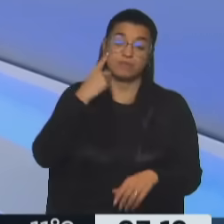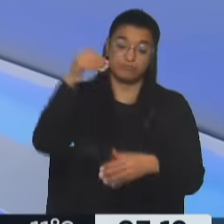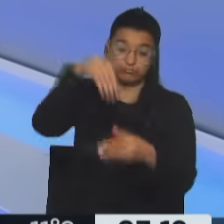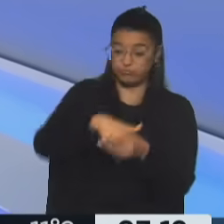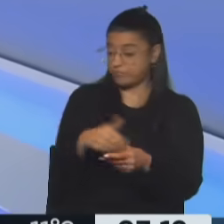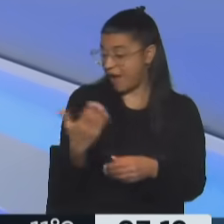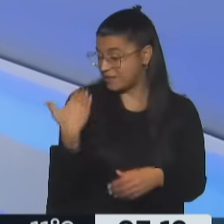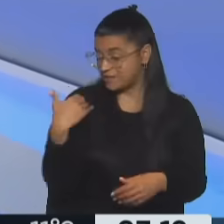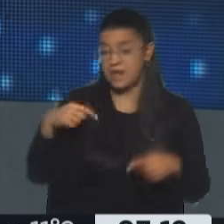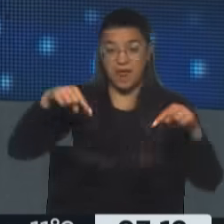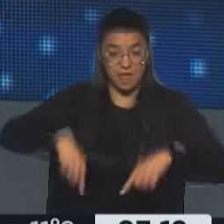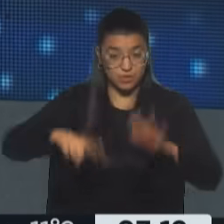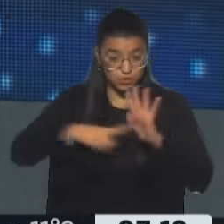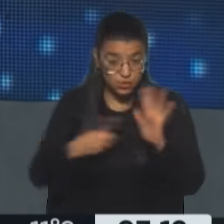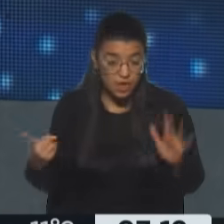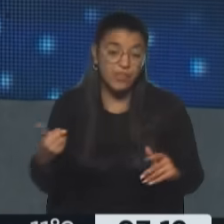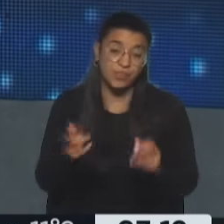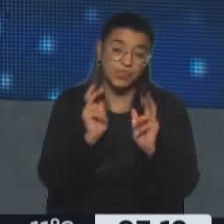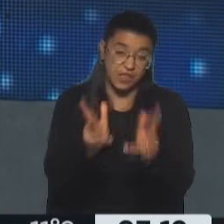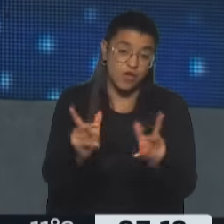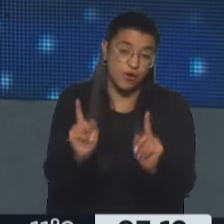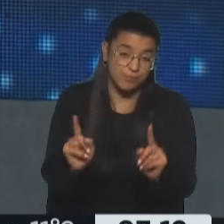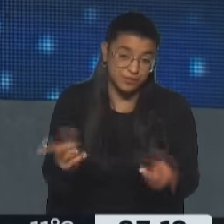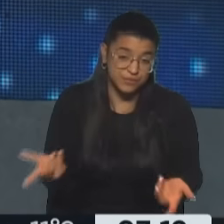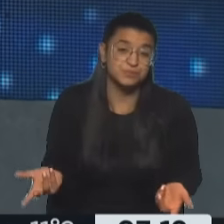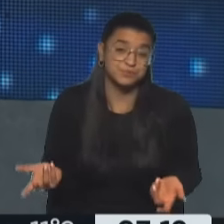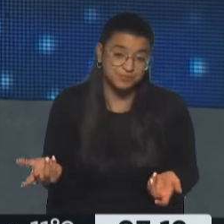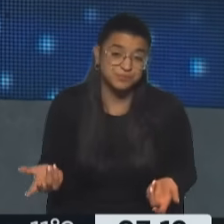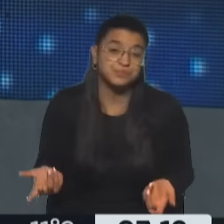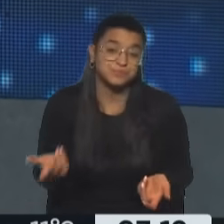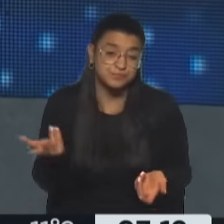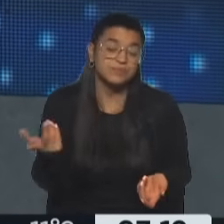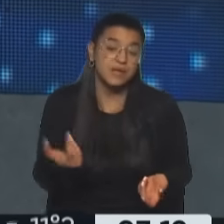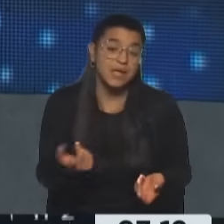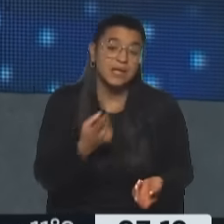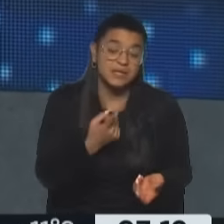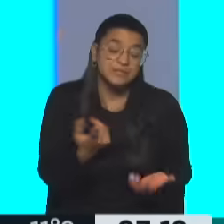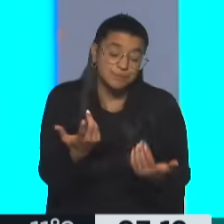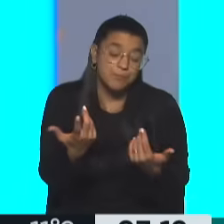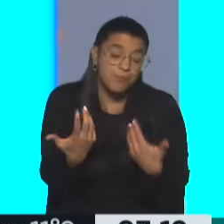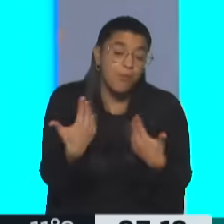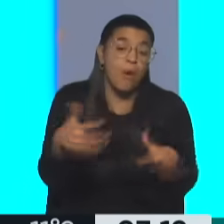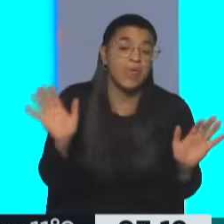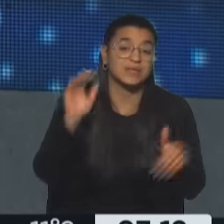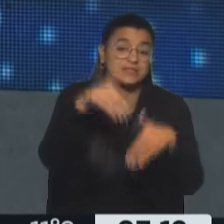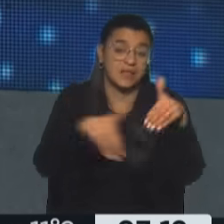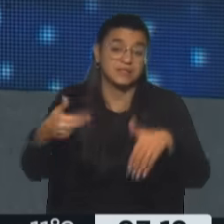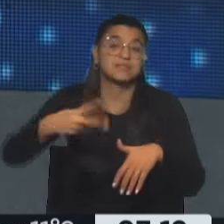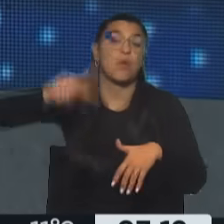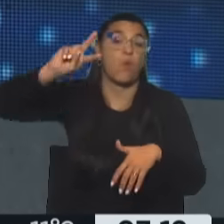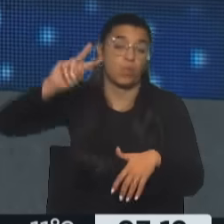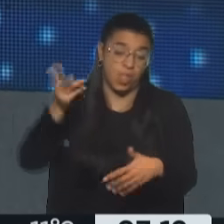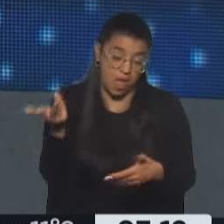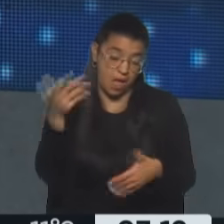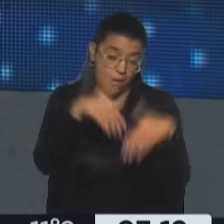su voto ayer aquí en la ciudad de Buenos Aires planteaba eso no daba por sentado la alternativa de un balotaje de una segunda